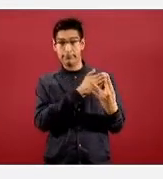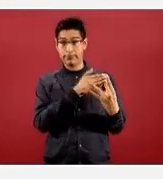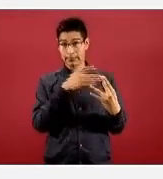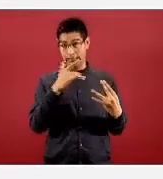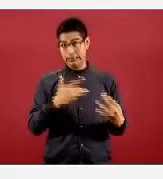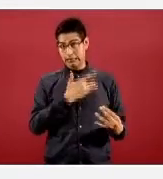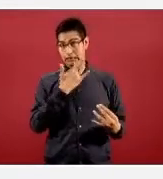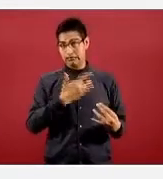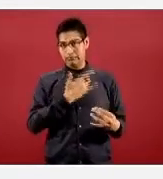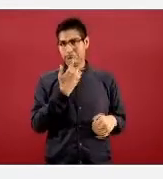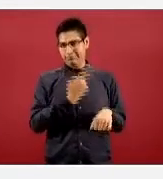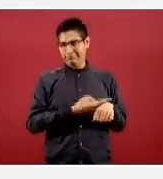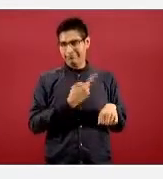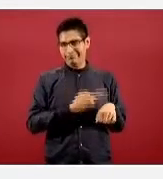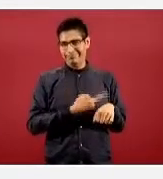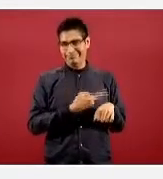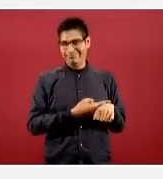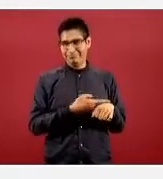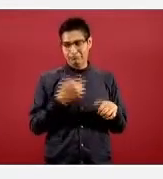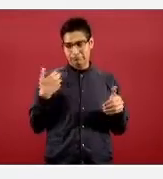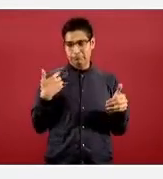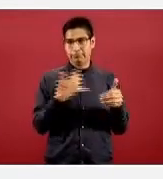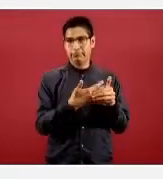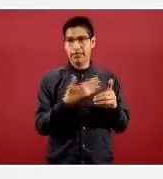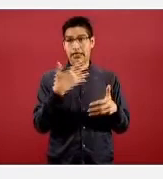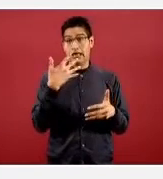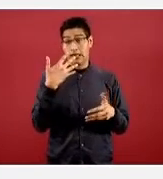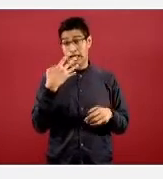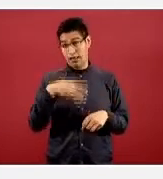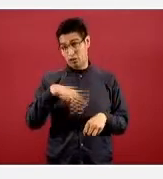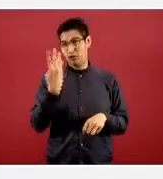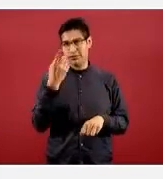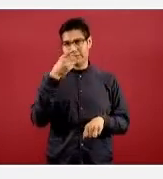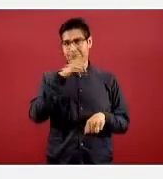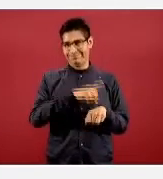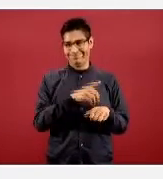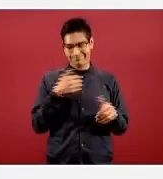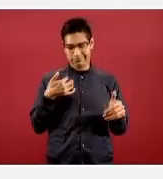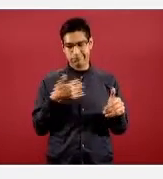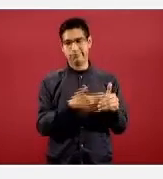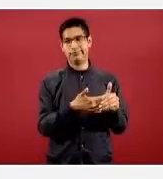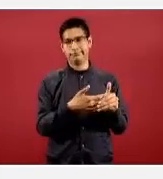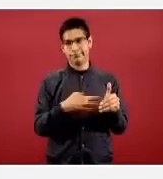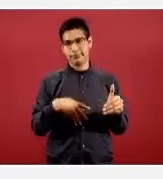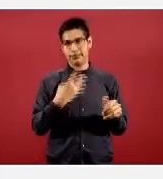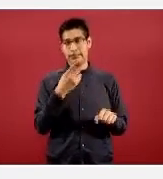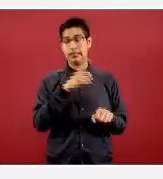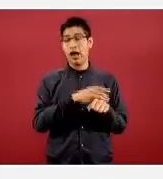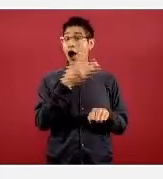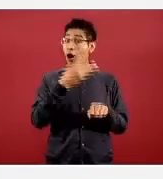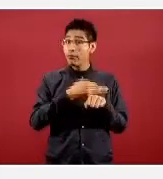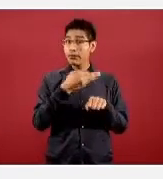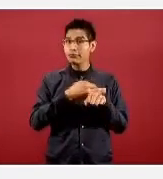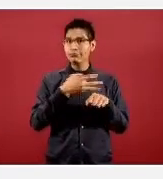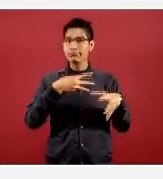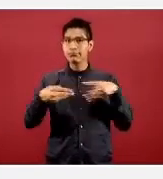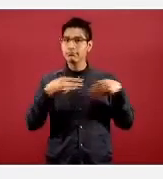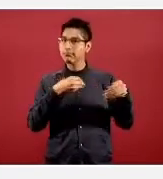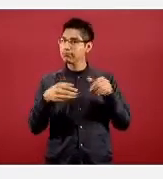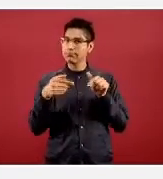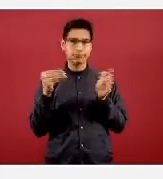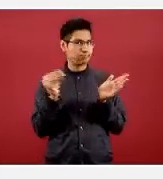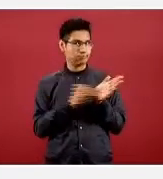sintomatología en los últimos 14 días, lo que quiere decir que la pandemia en este caso se mantiene activa y se mantiene